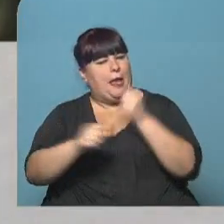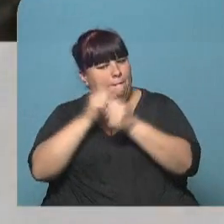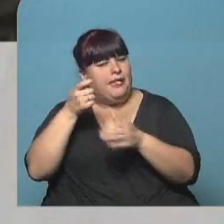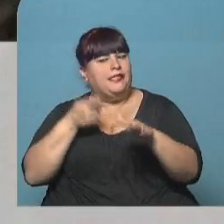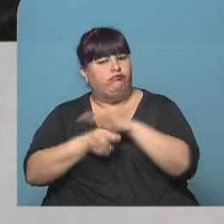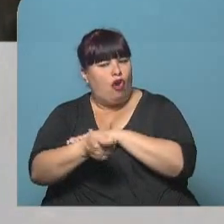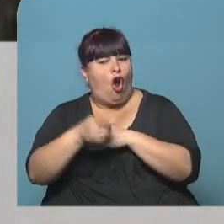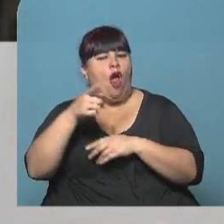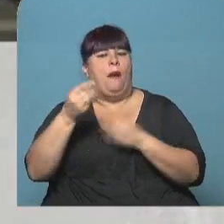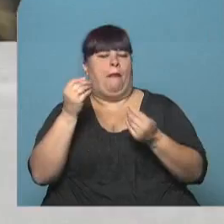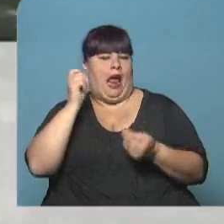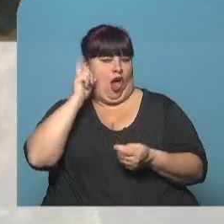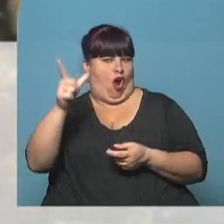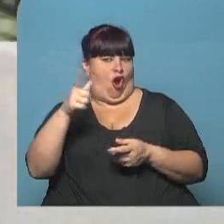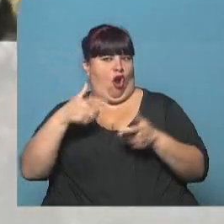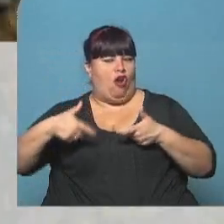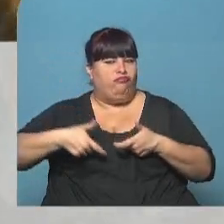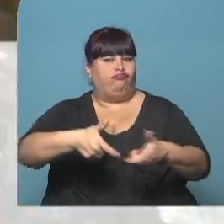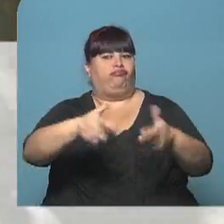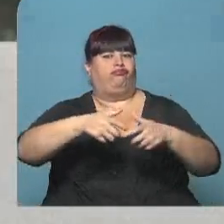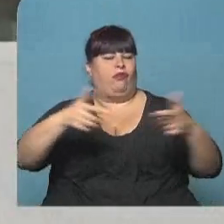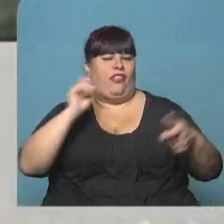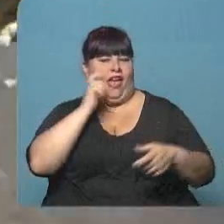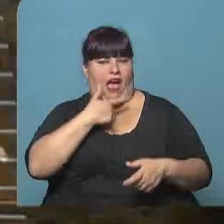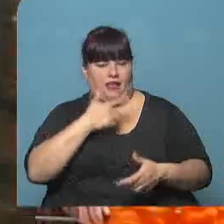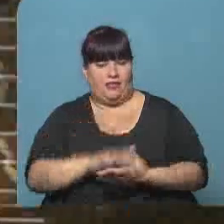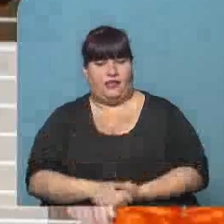pagado coimas para conseguir la ampliación de gasoductos.